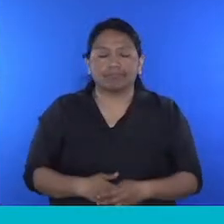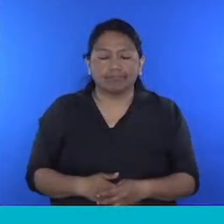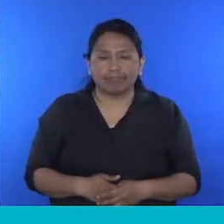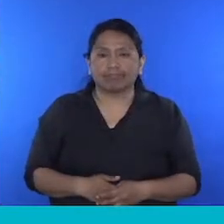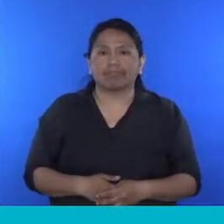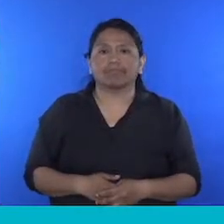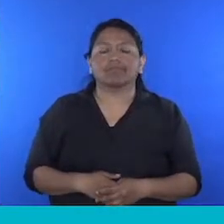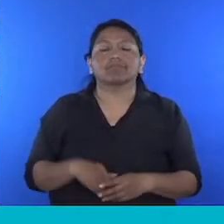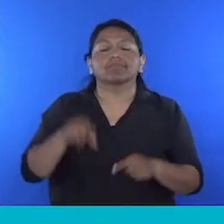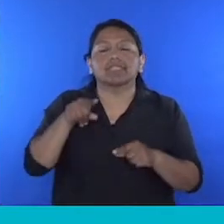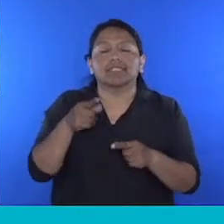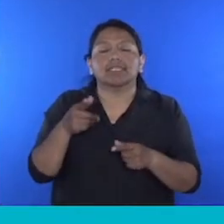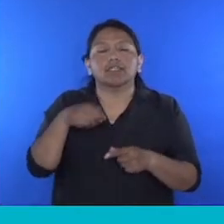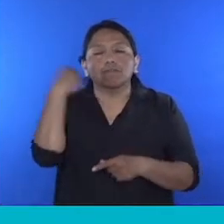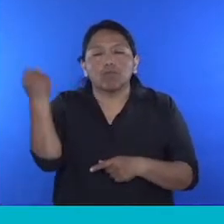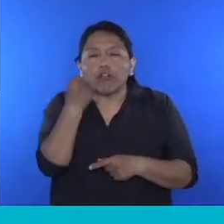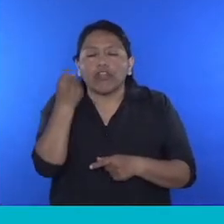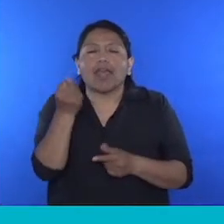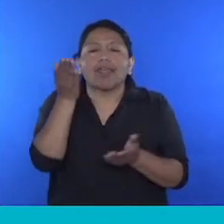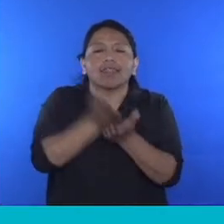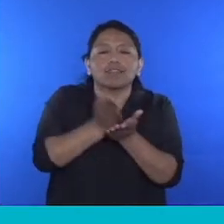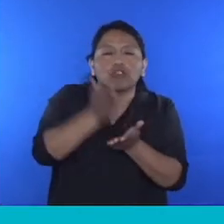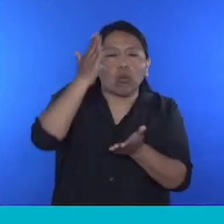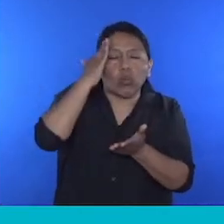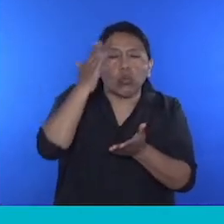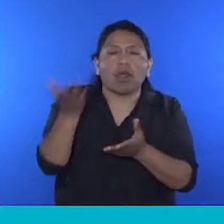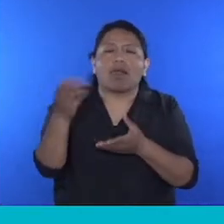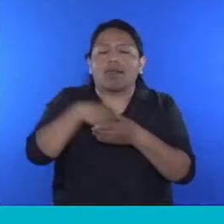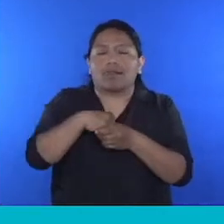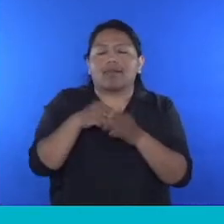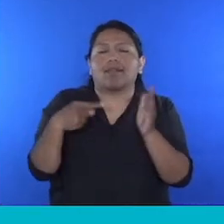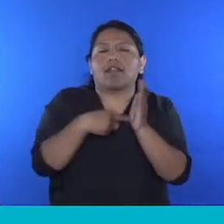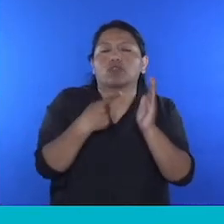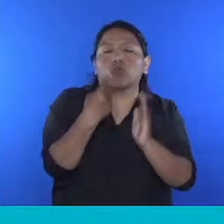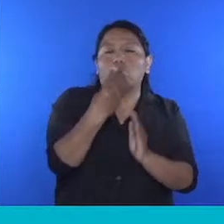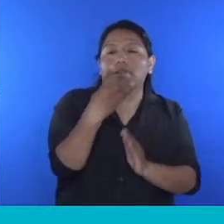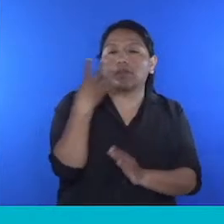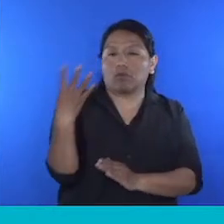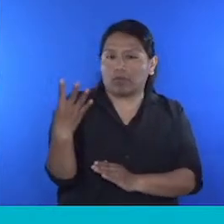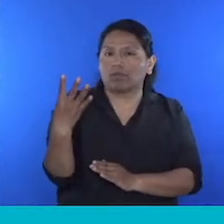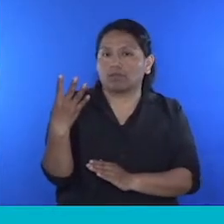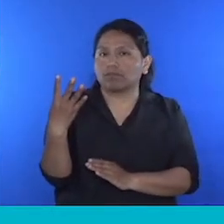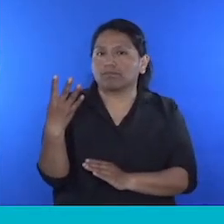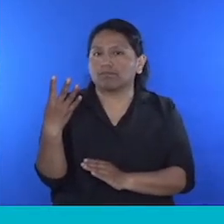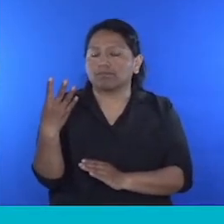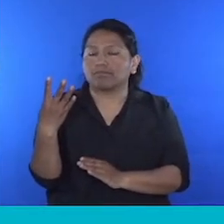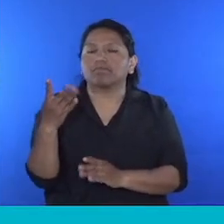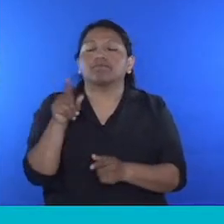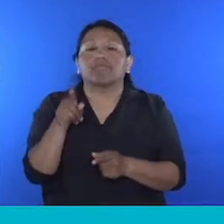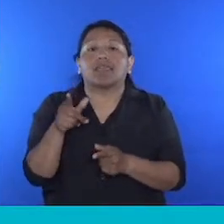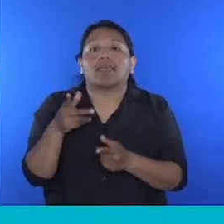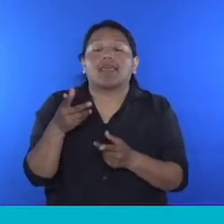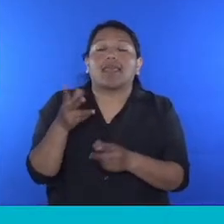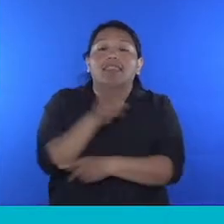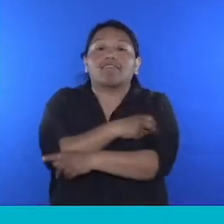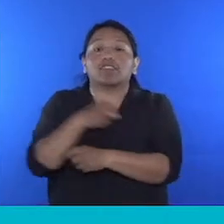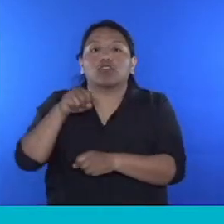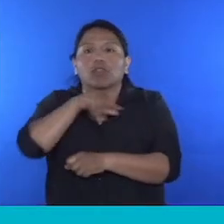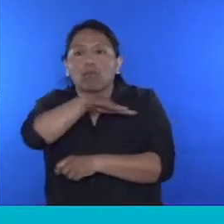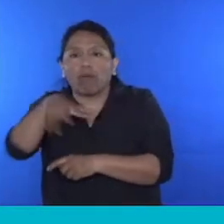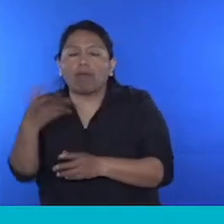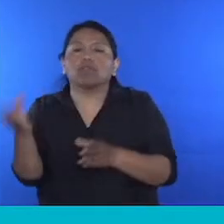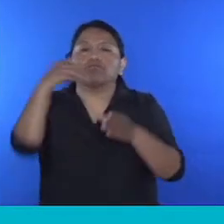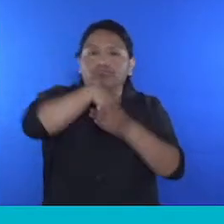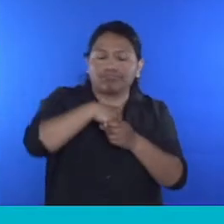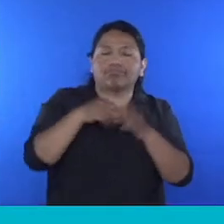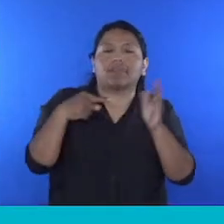La importancia de incorporar los derechos culturales en el artículo 44, la incorporación del defensor del pueblo